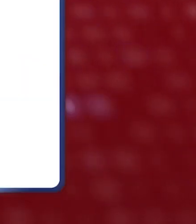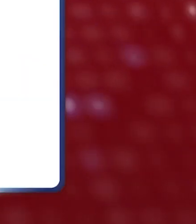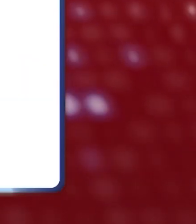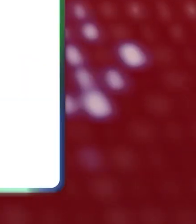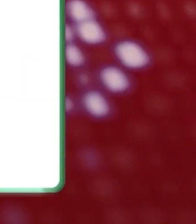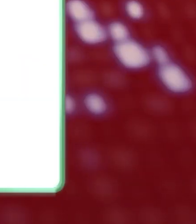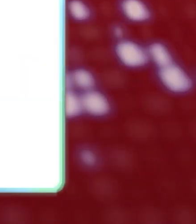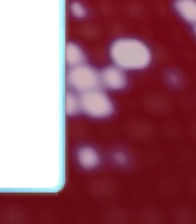¡Gracias!